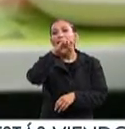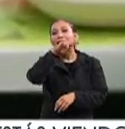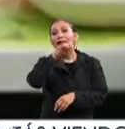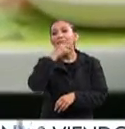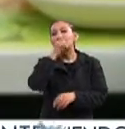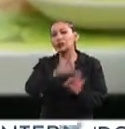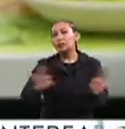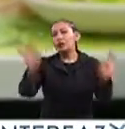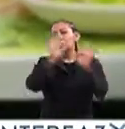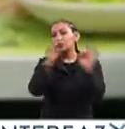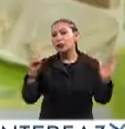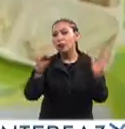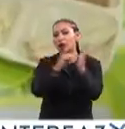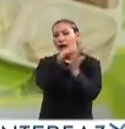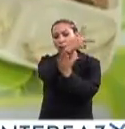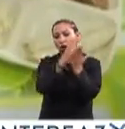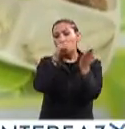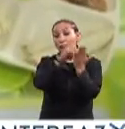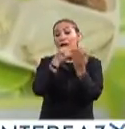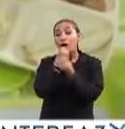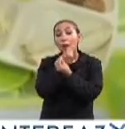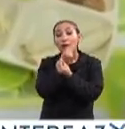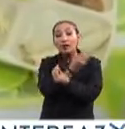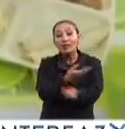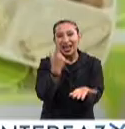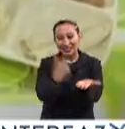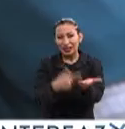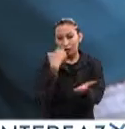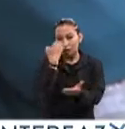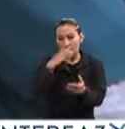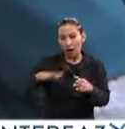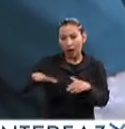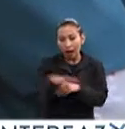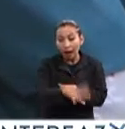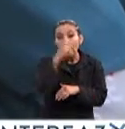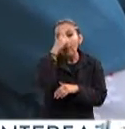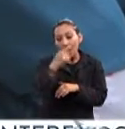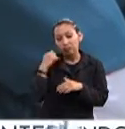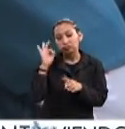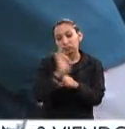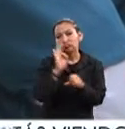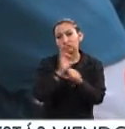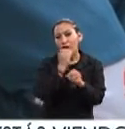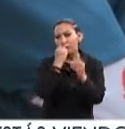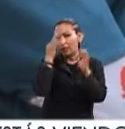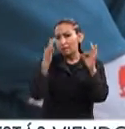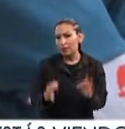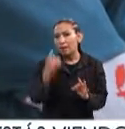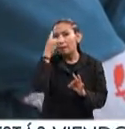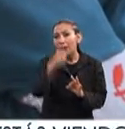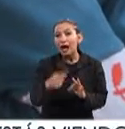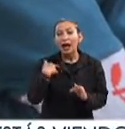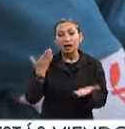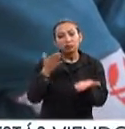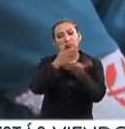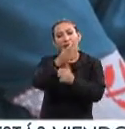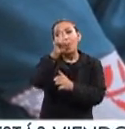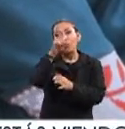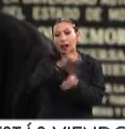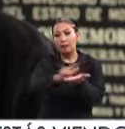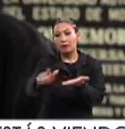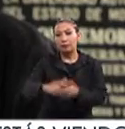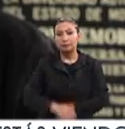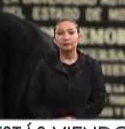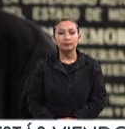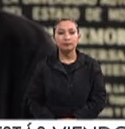planteó la urgencia de implementar una política de alimentación en los entornos escolares que garantice alimentos adecuados y acceso a agua